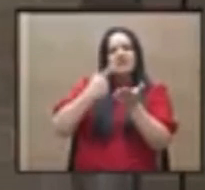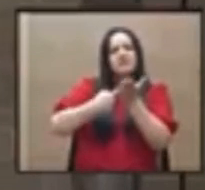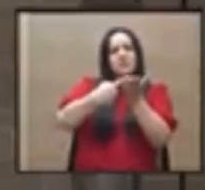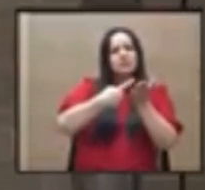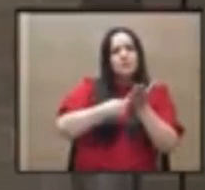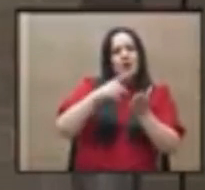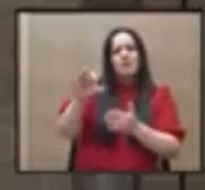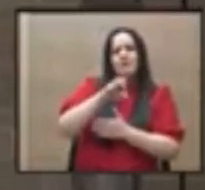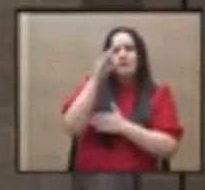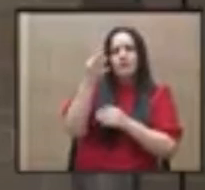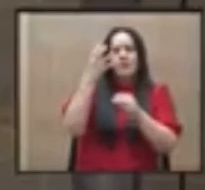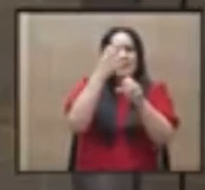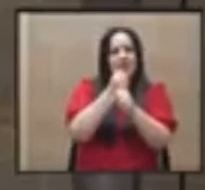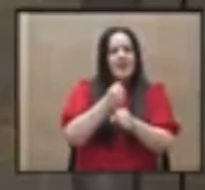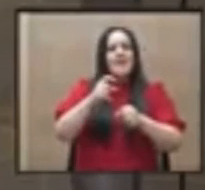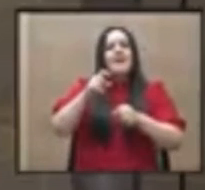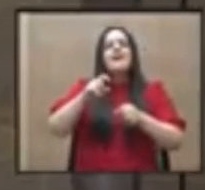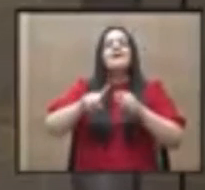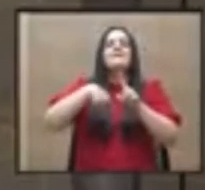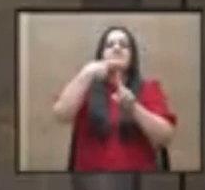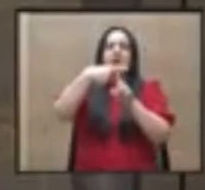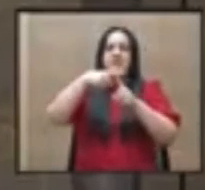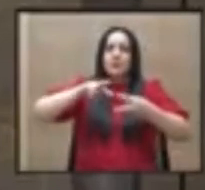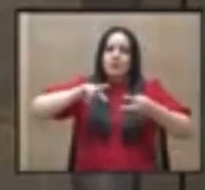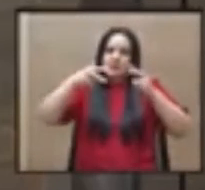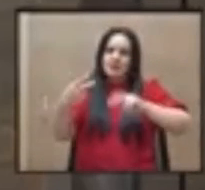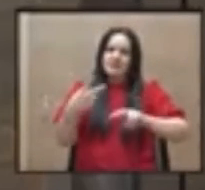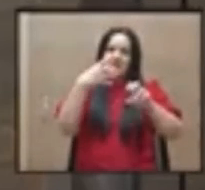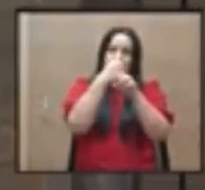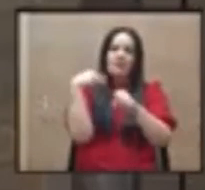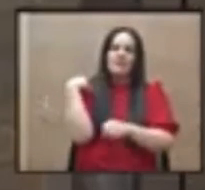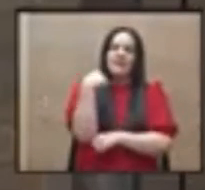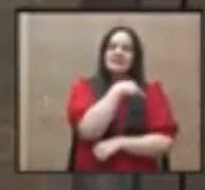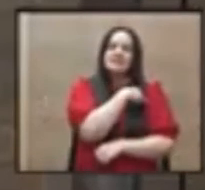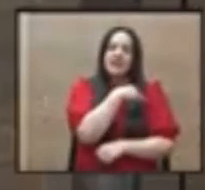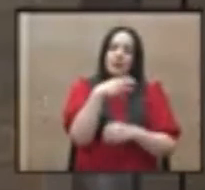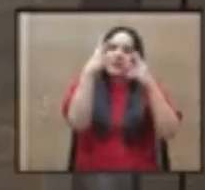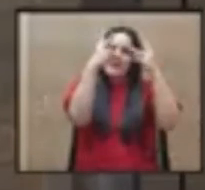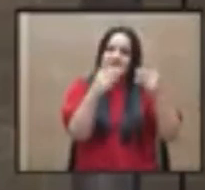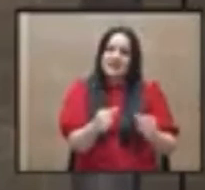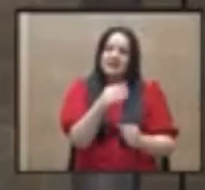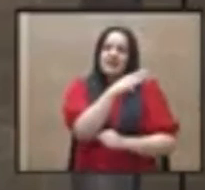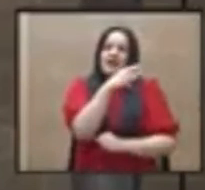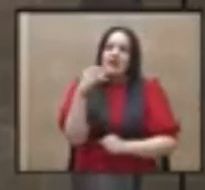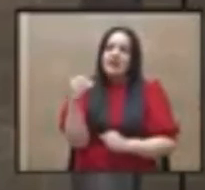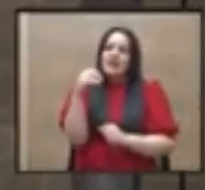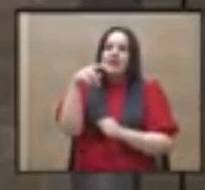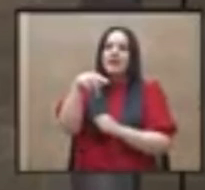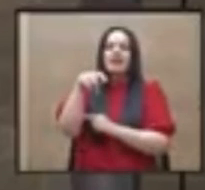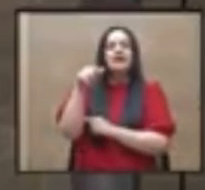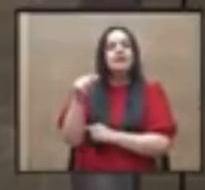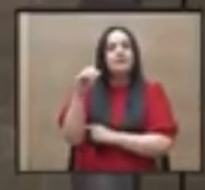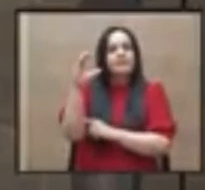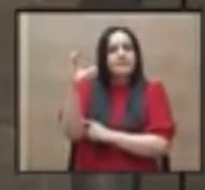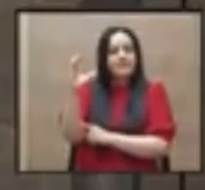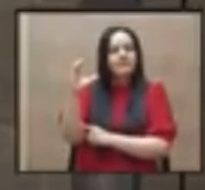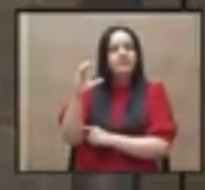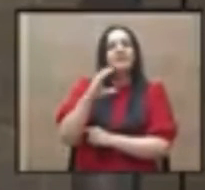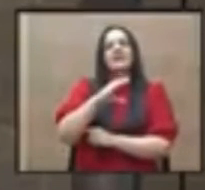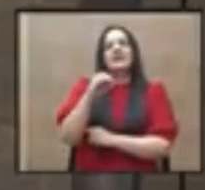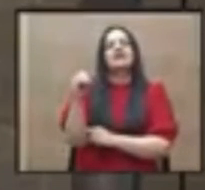las contradicciones que se generaron entre el Ministerio de Hacienda y la fracción oficialista, a